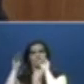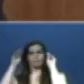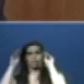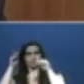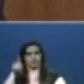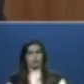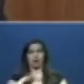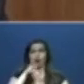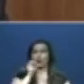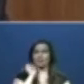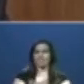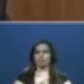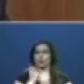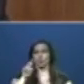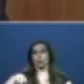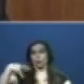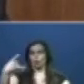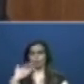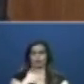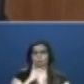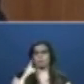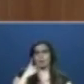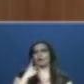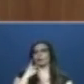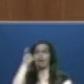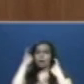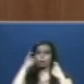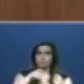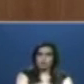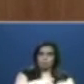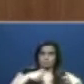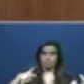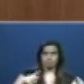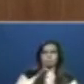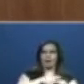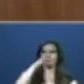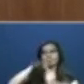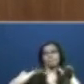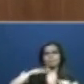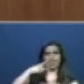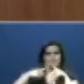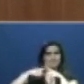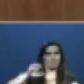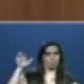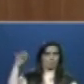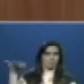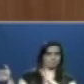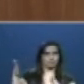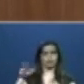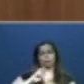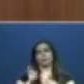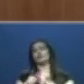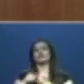encontramos ante un doble reto por un lado mejorar las tasas de alumnos escolarizados para equiparnos a las medias europeas y por otro ampliar el potencial de